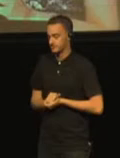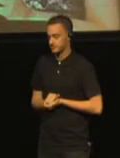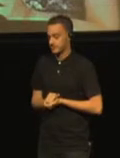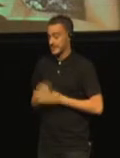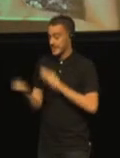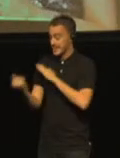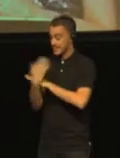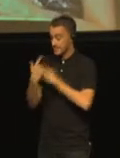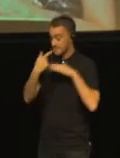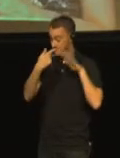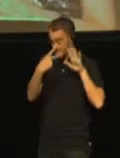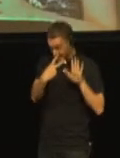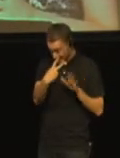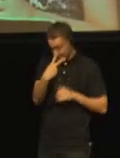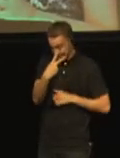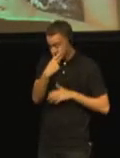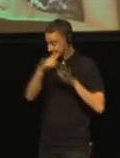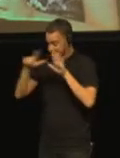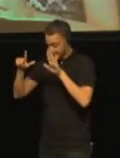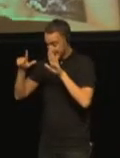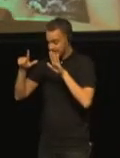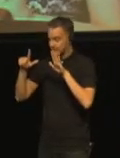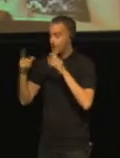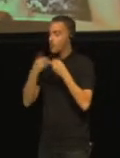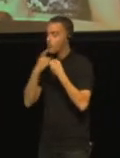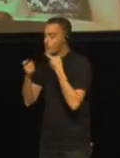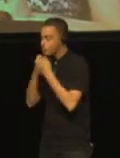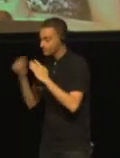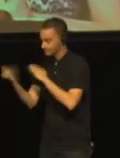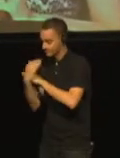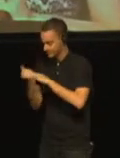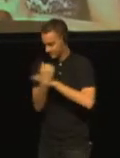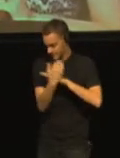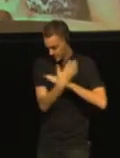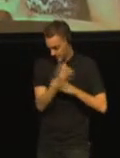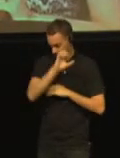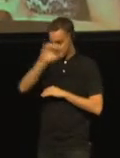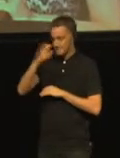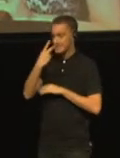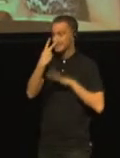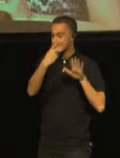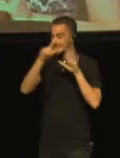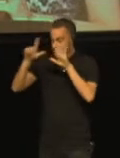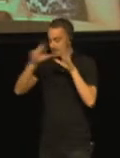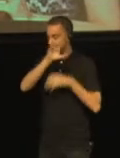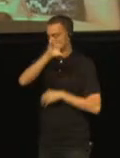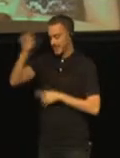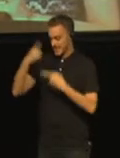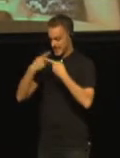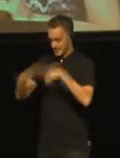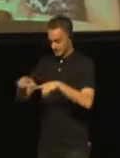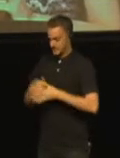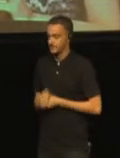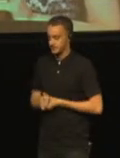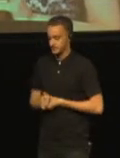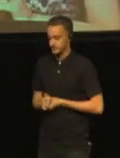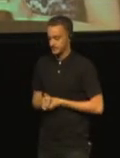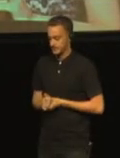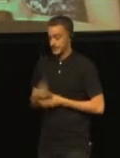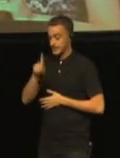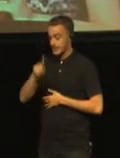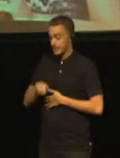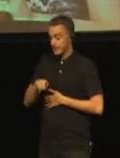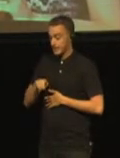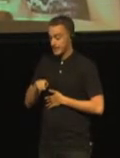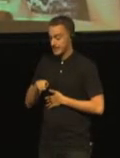Recibimos 27 cuestionarios completos de 27 regiones distintas o países. Y 27